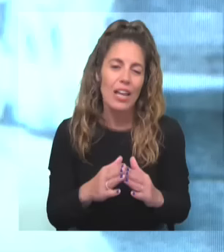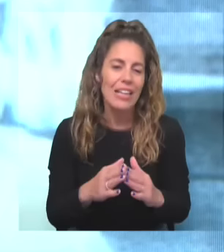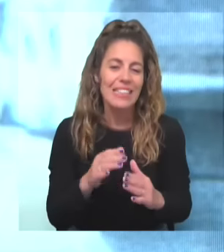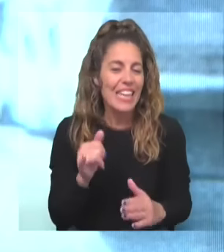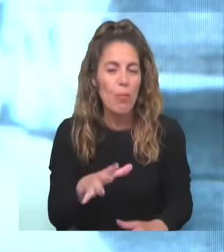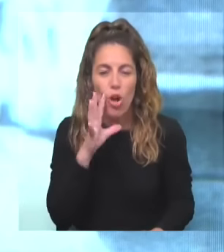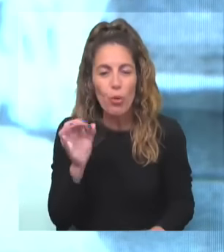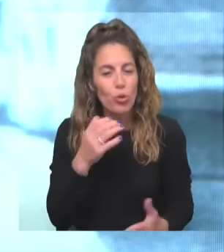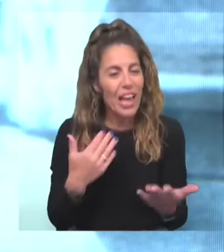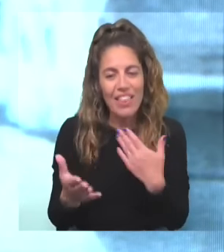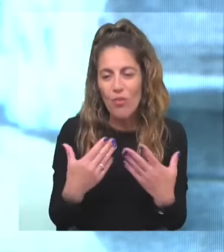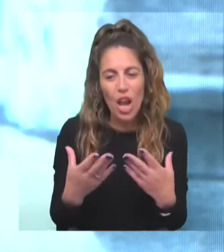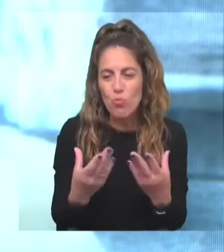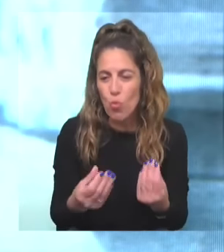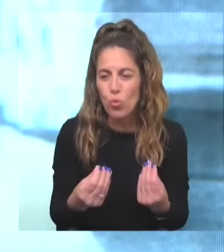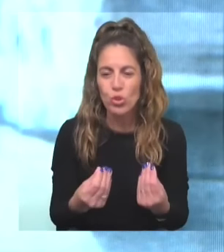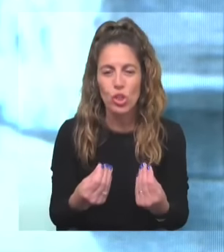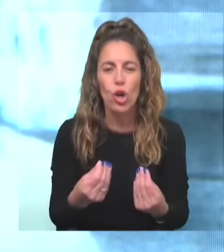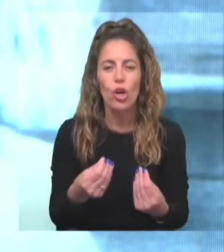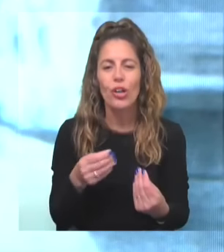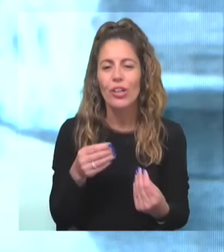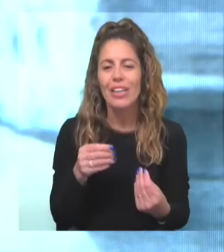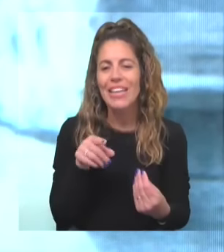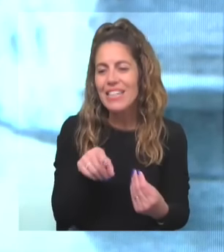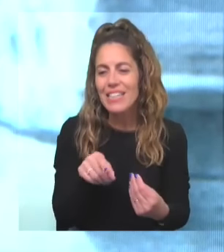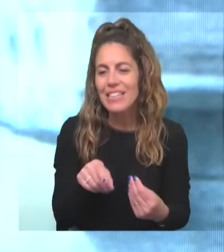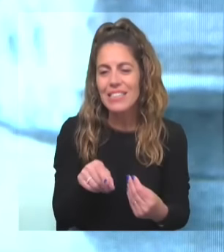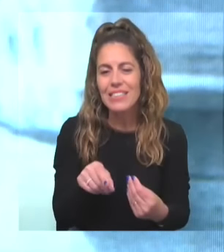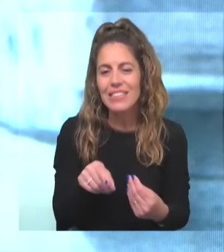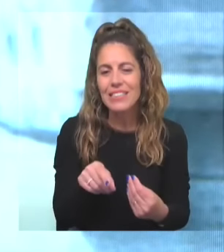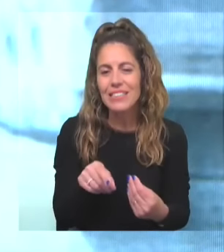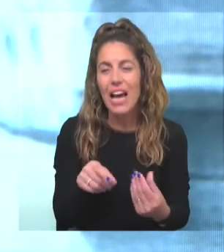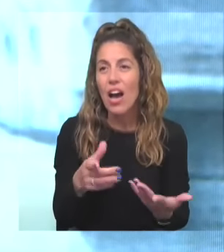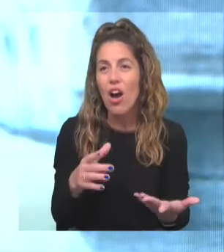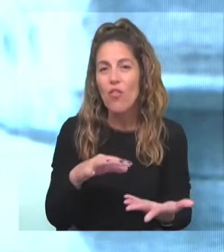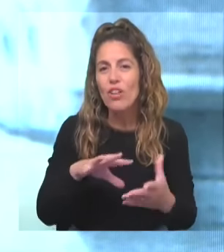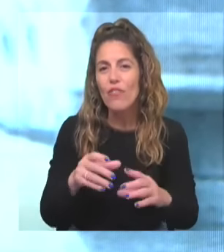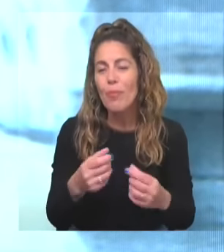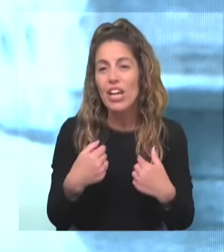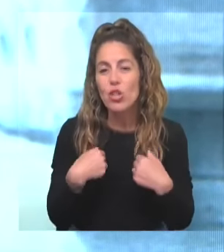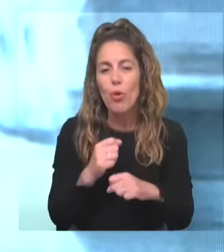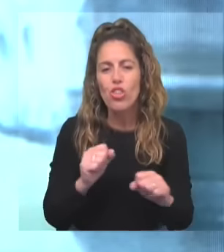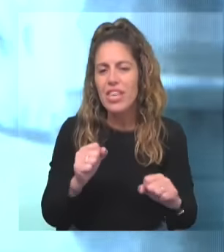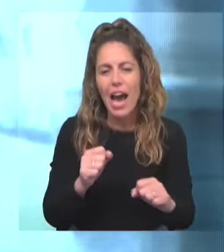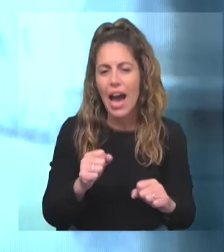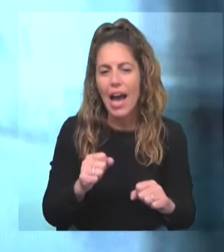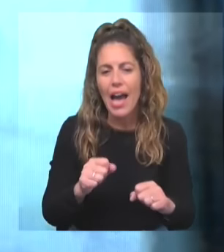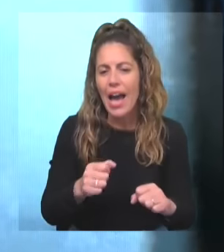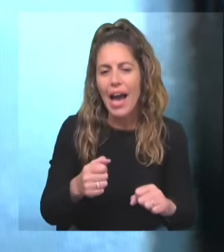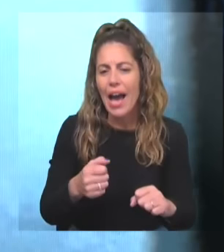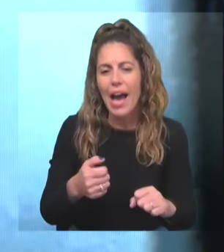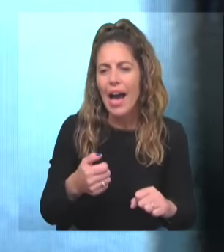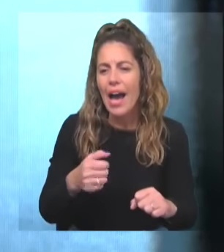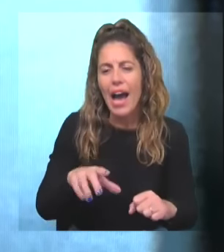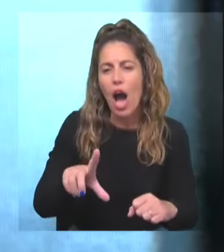tendido. Fue de esos aprendizajes permanentes al lado de Perico.